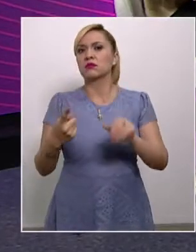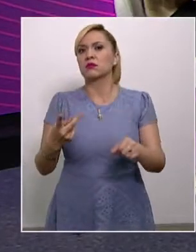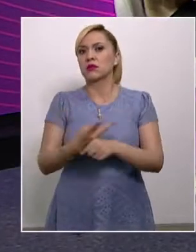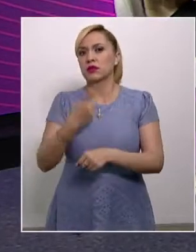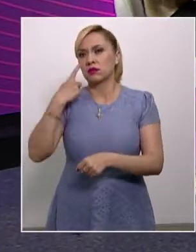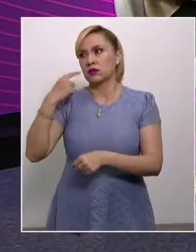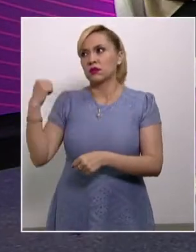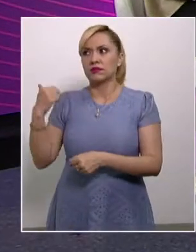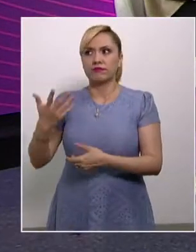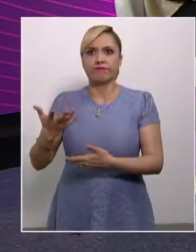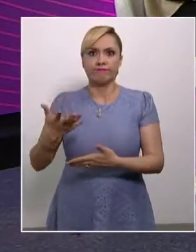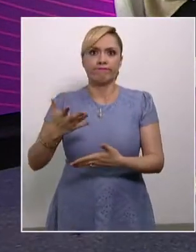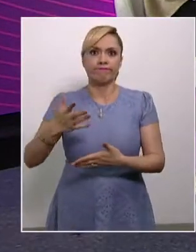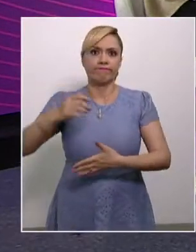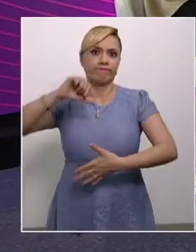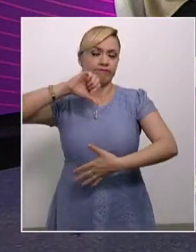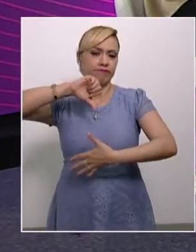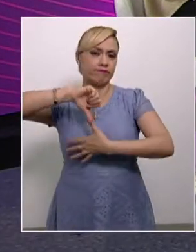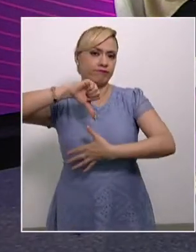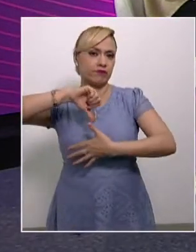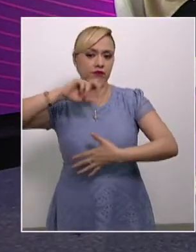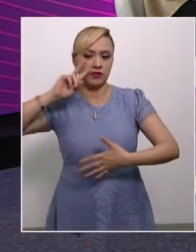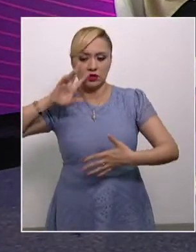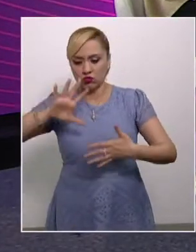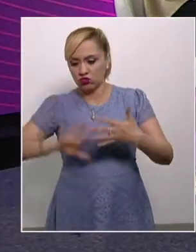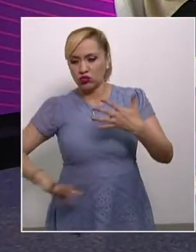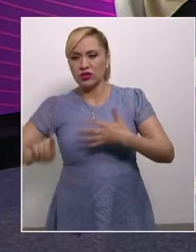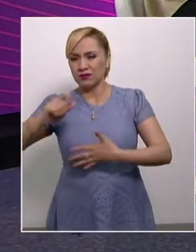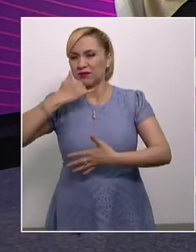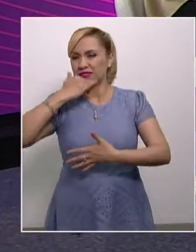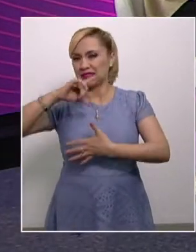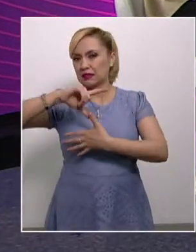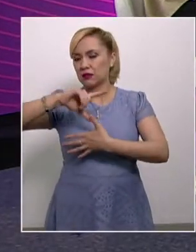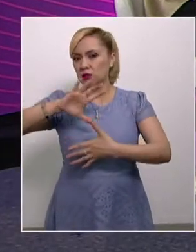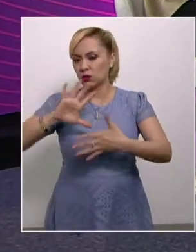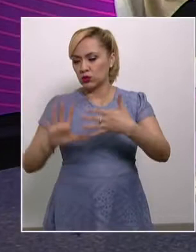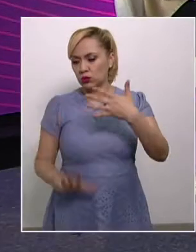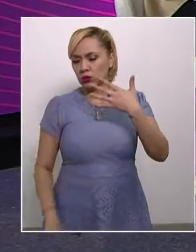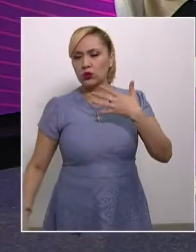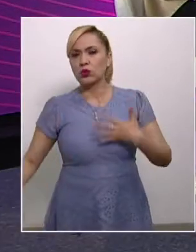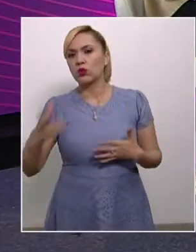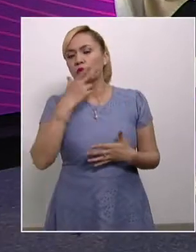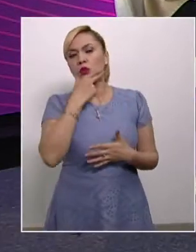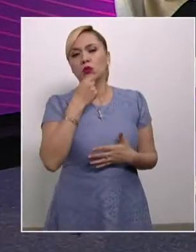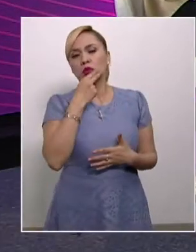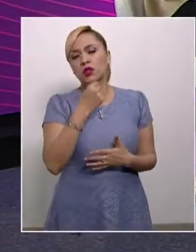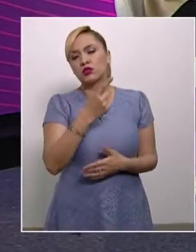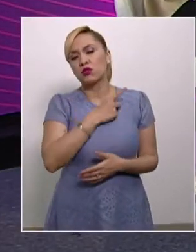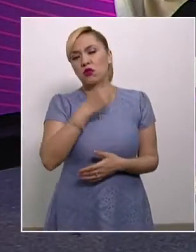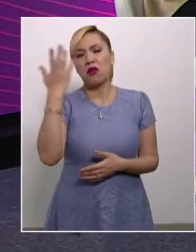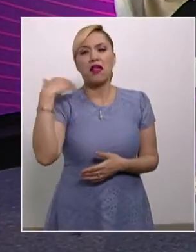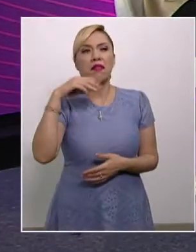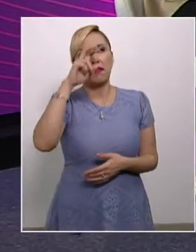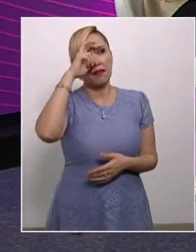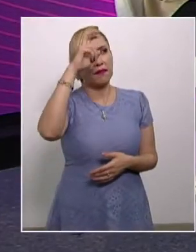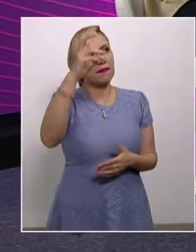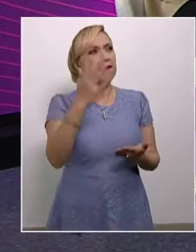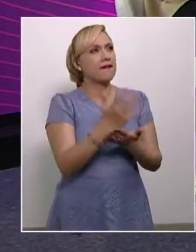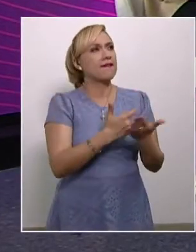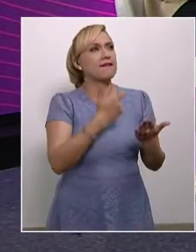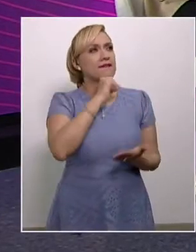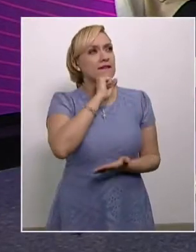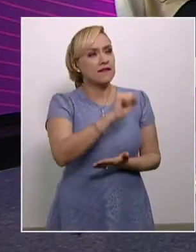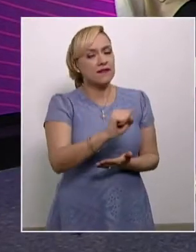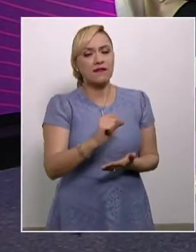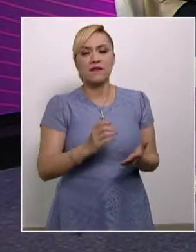en países centroamericanos, que quizás cuando eran perfiles de hombres solos, pues sí, sueño americano, una cuestión muy económica,